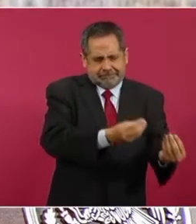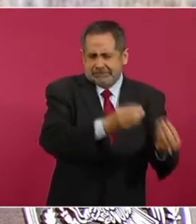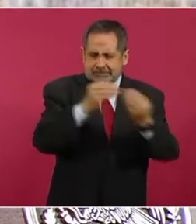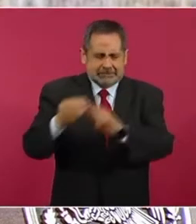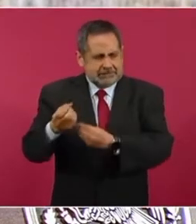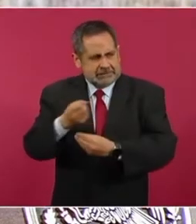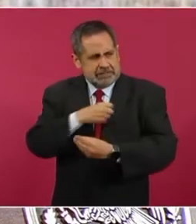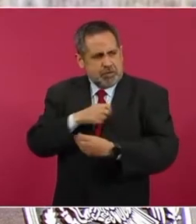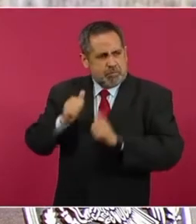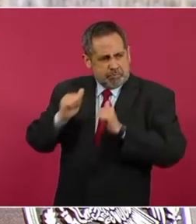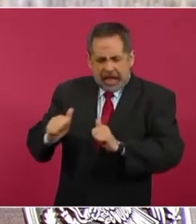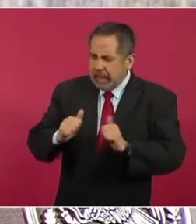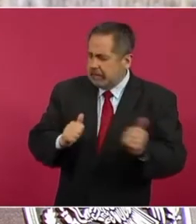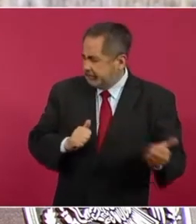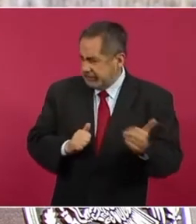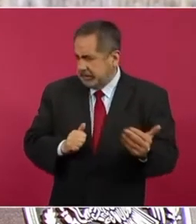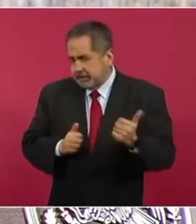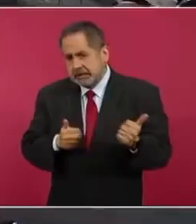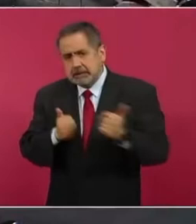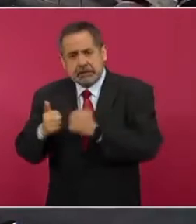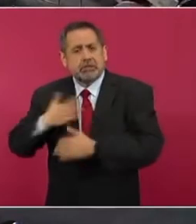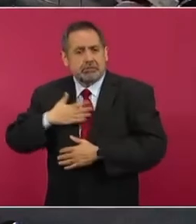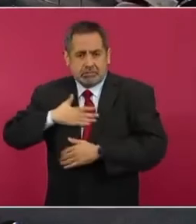salvos. Y